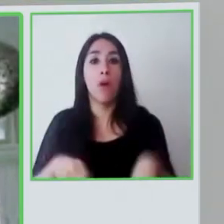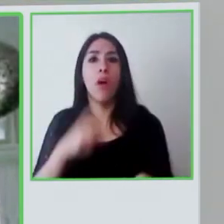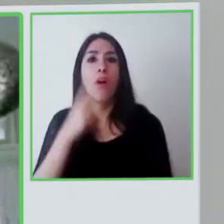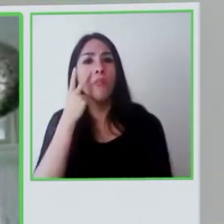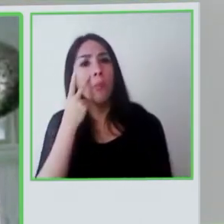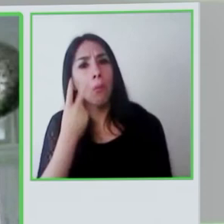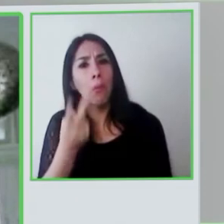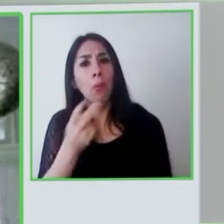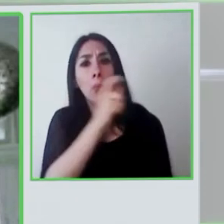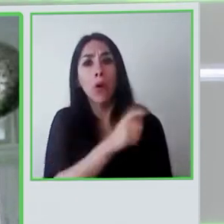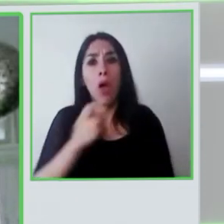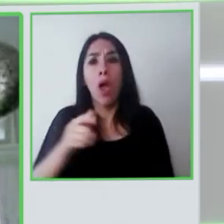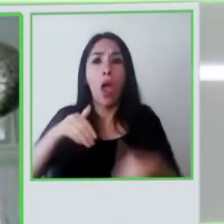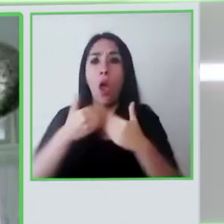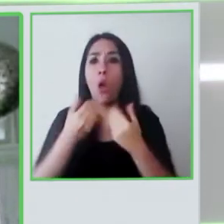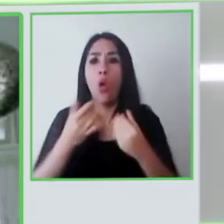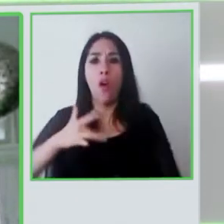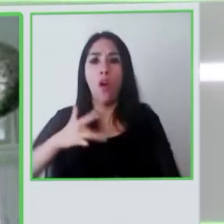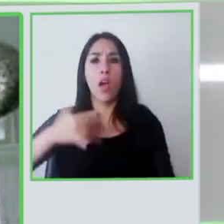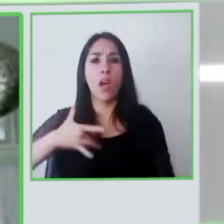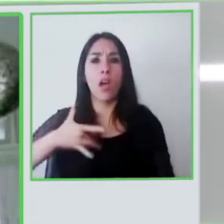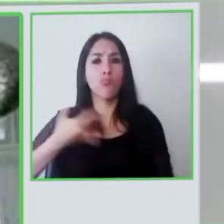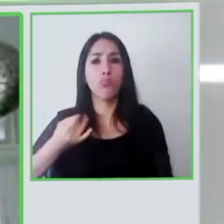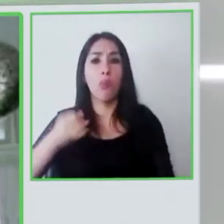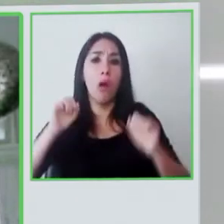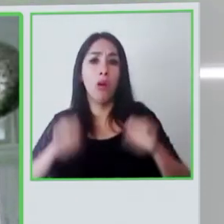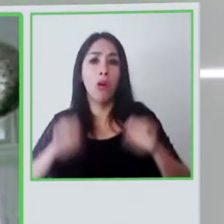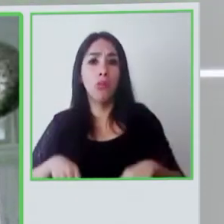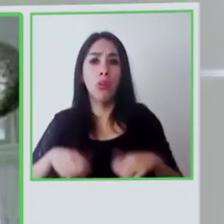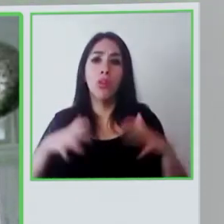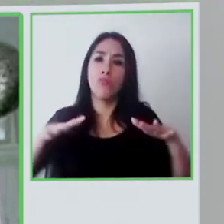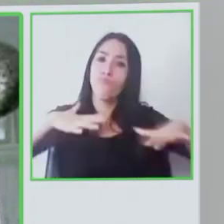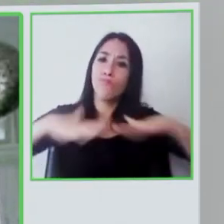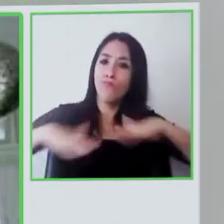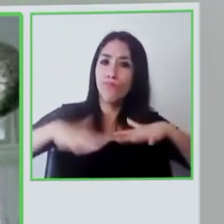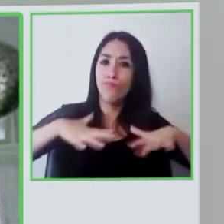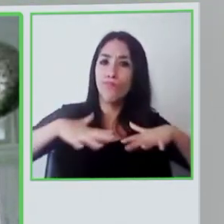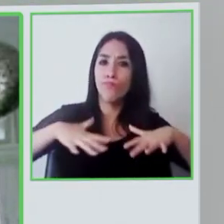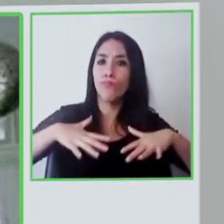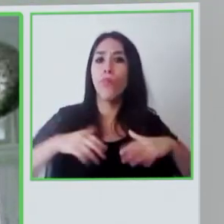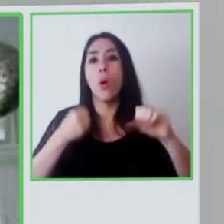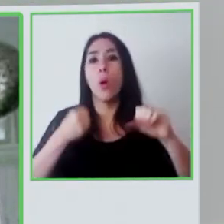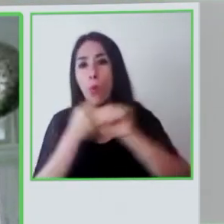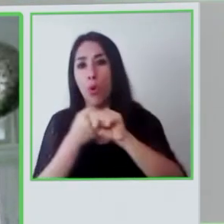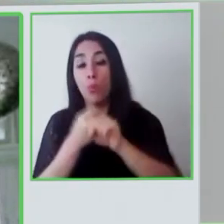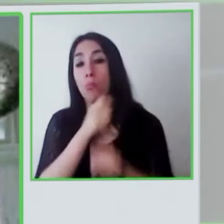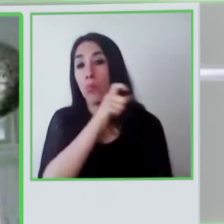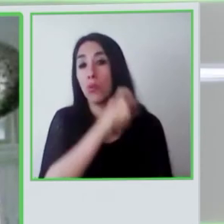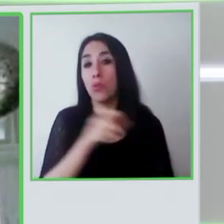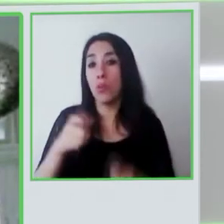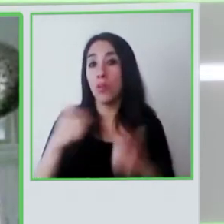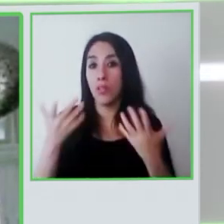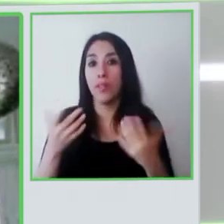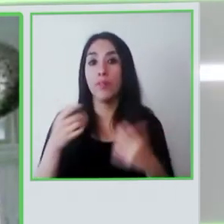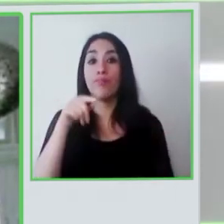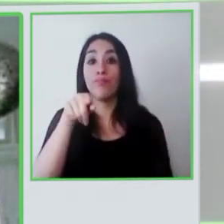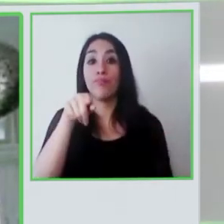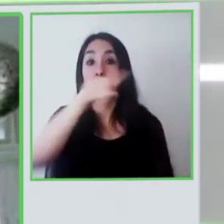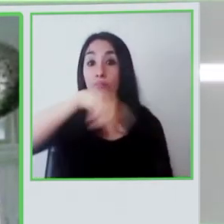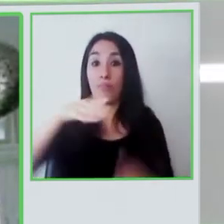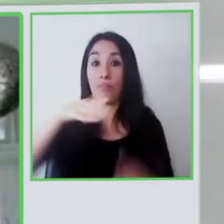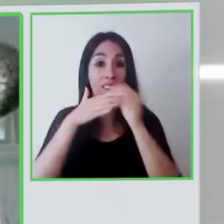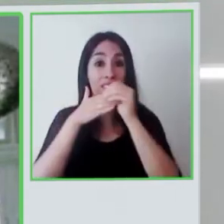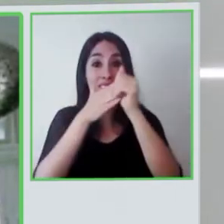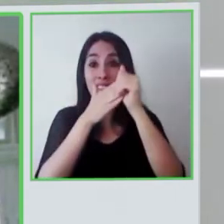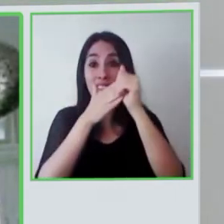aumentar su entusiasmo para poder apoyar a estos líderes de negocio que tienen una responsabilidad desde el